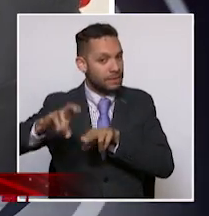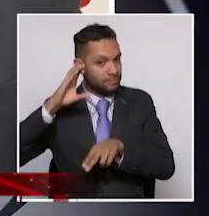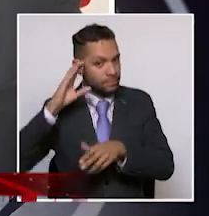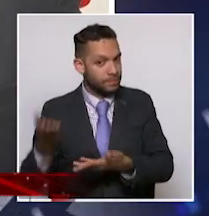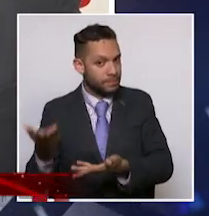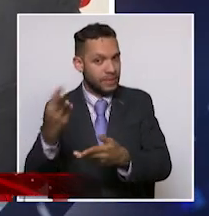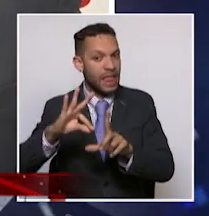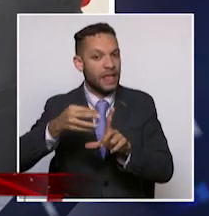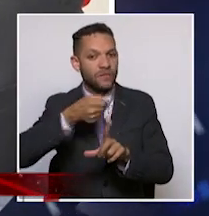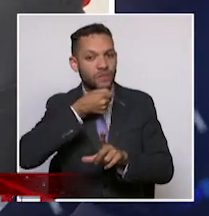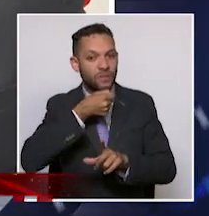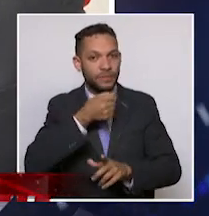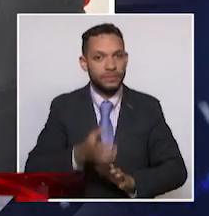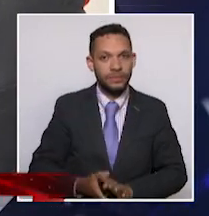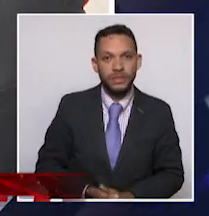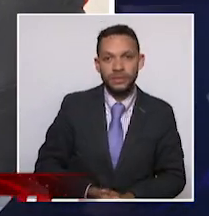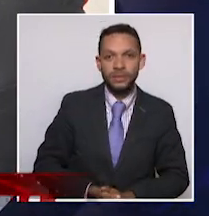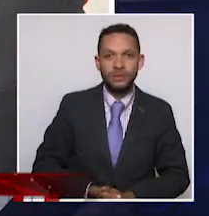Telecafé Noticias.